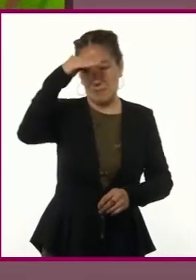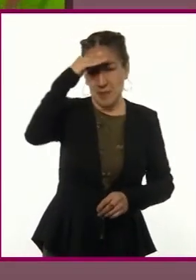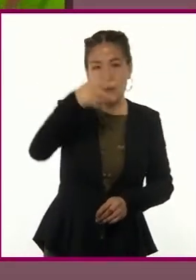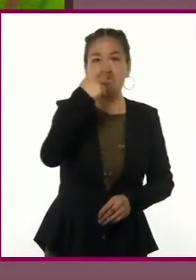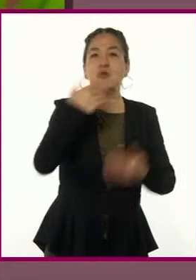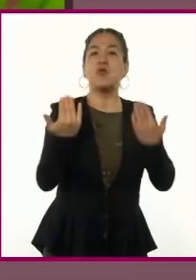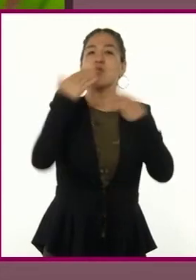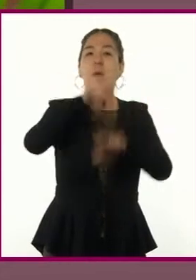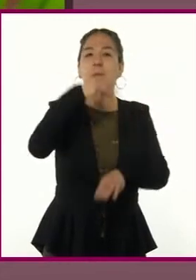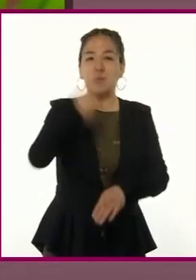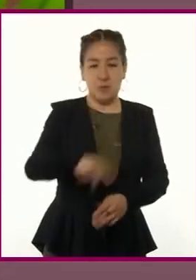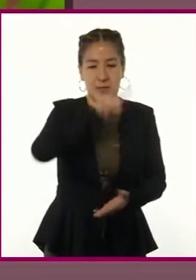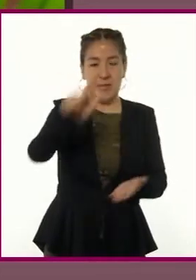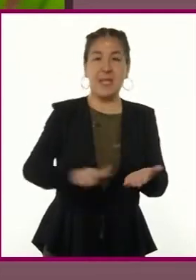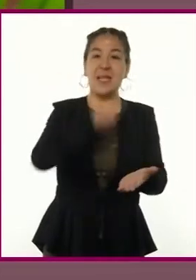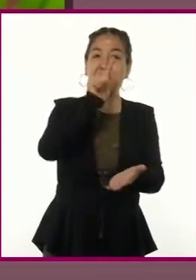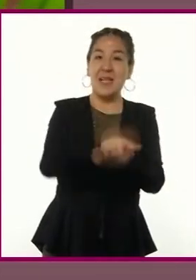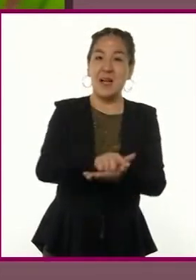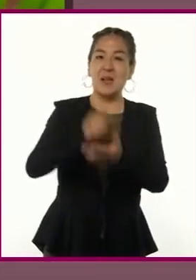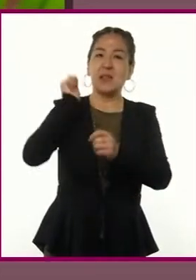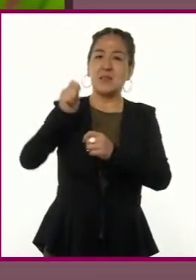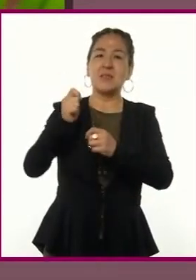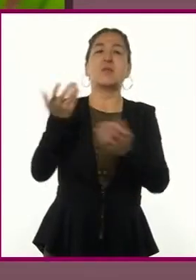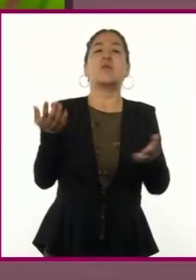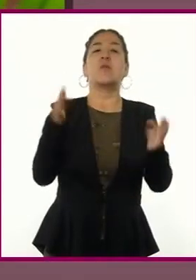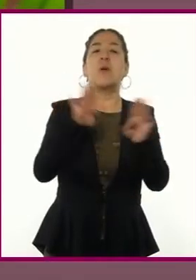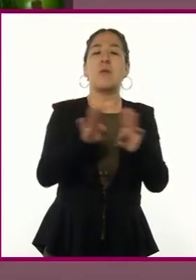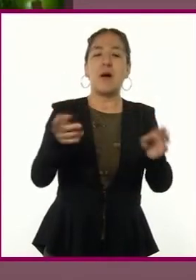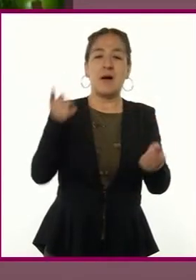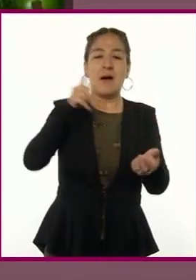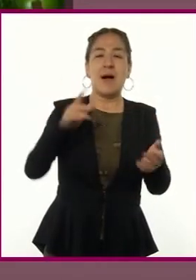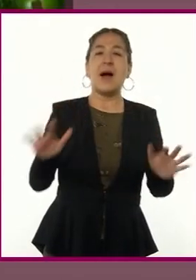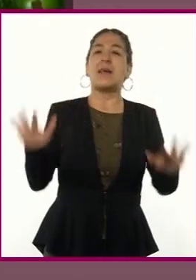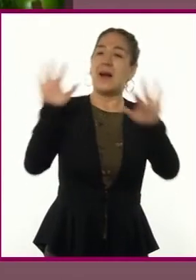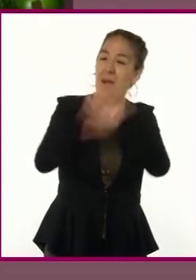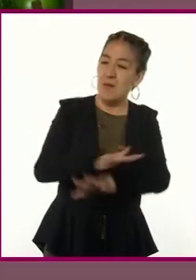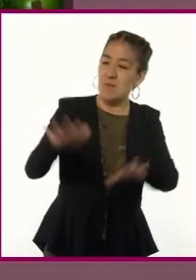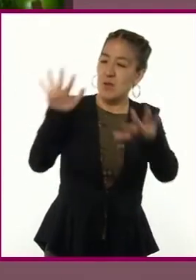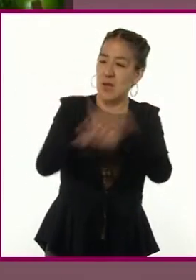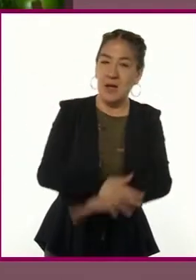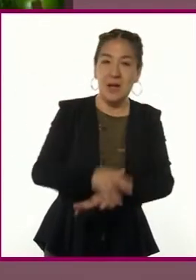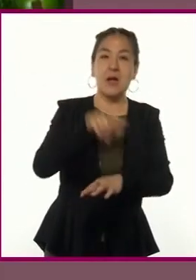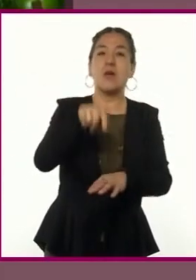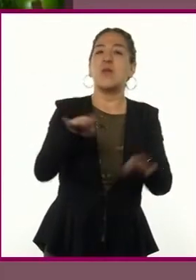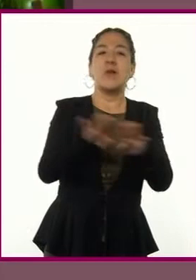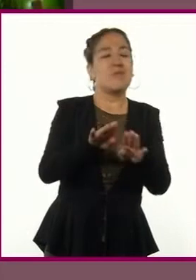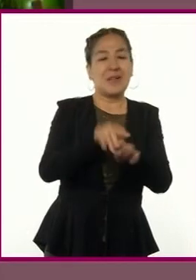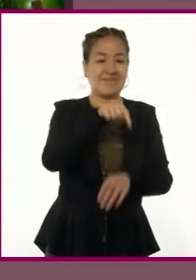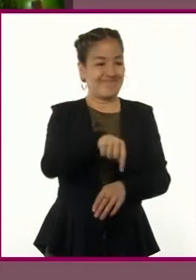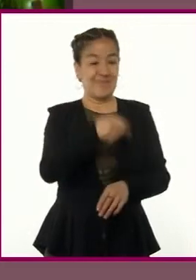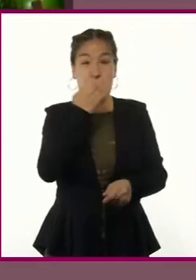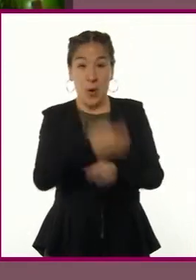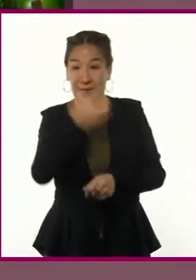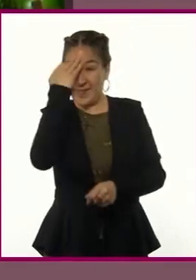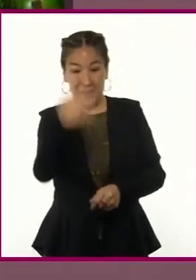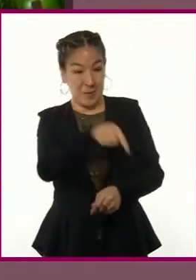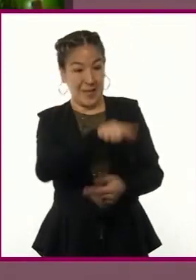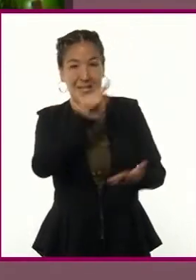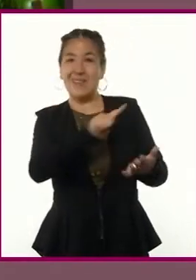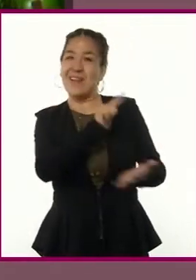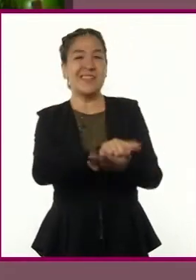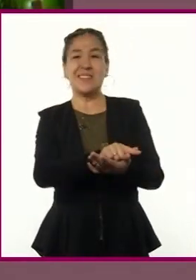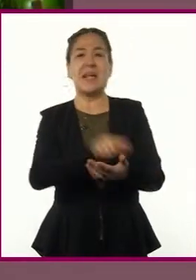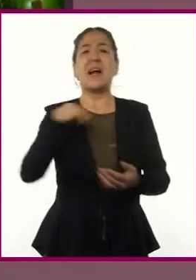que por el curso del tiempo han caducado y son inadecuadas, y el derecho de los